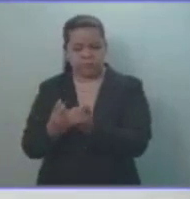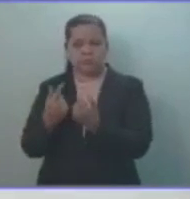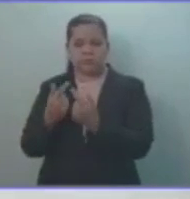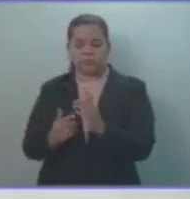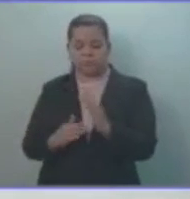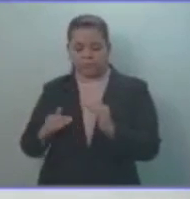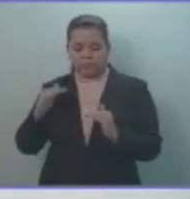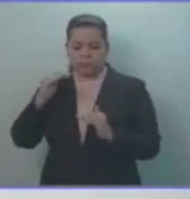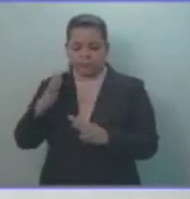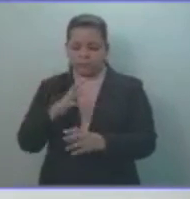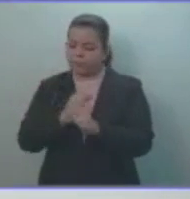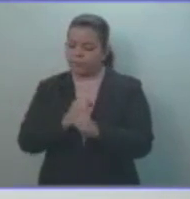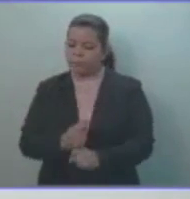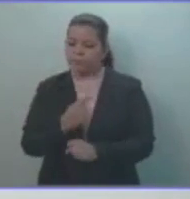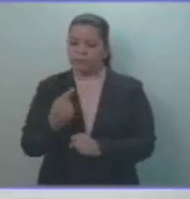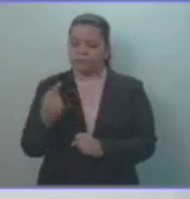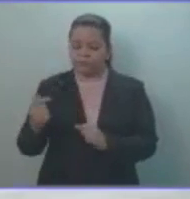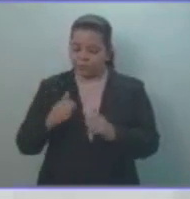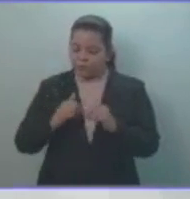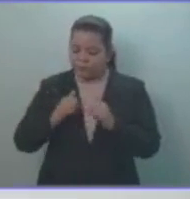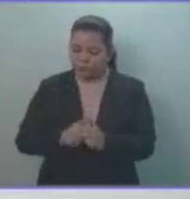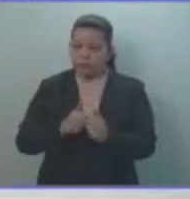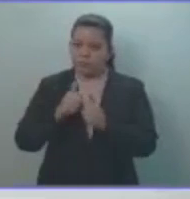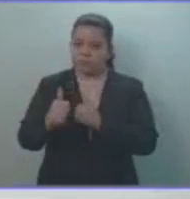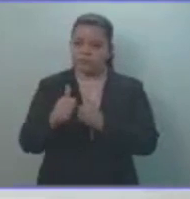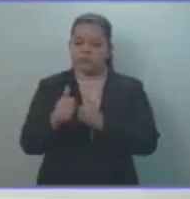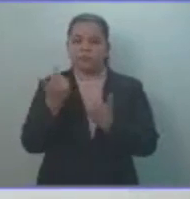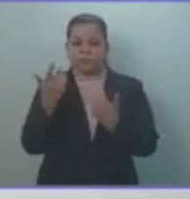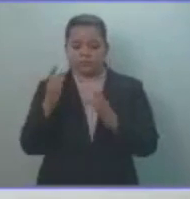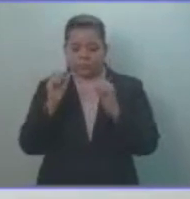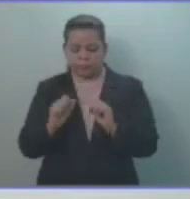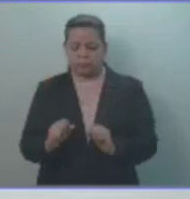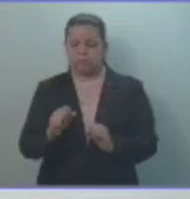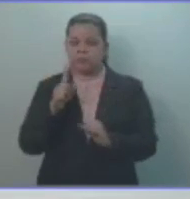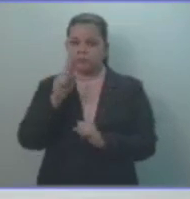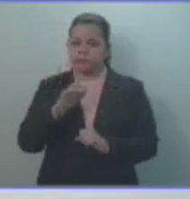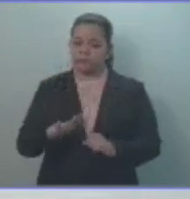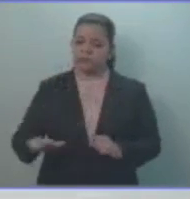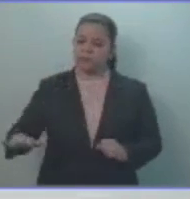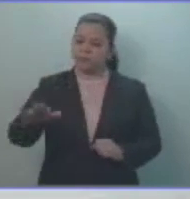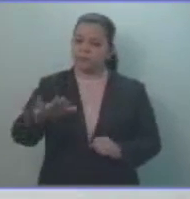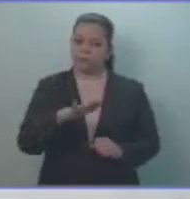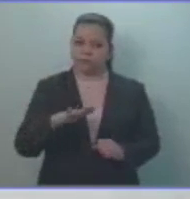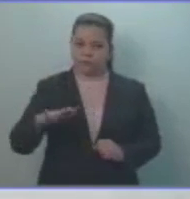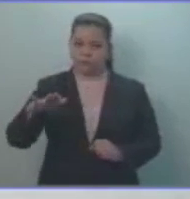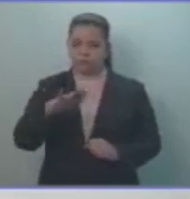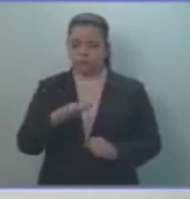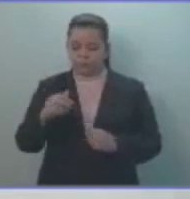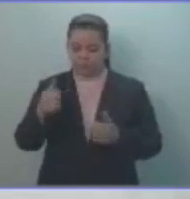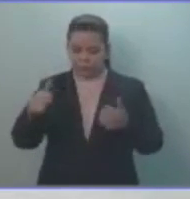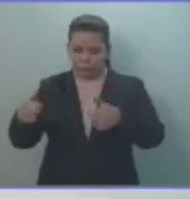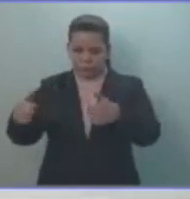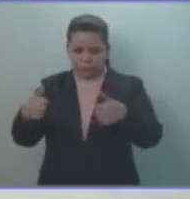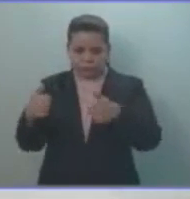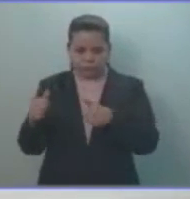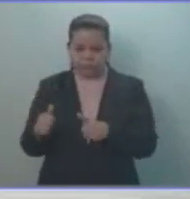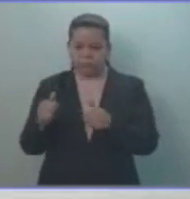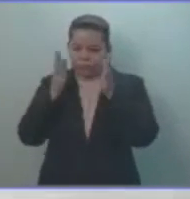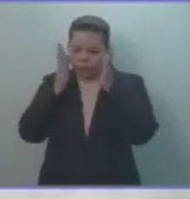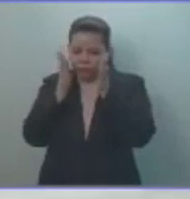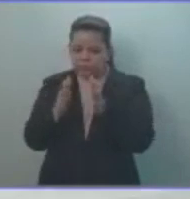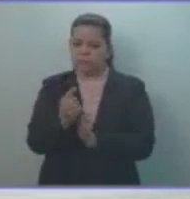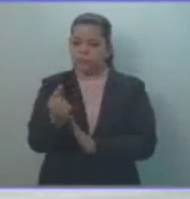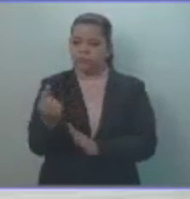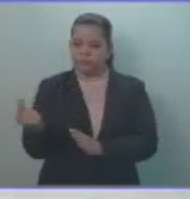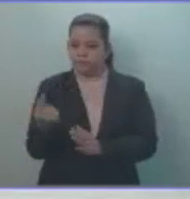y avanzar hacia la construcción de un Estado concertador, centrado en la ciudadanía y orientado